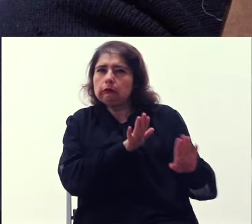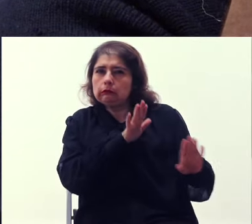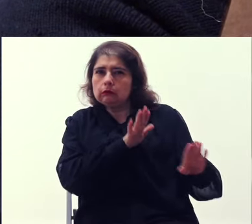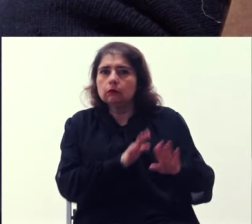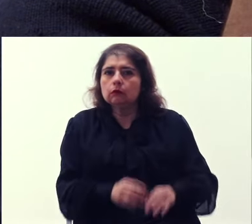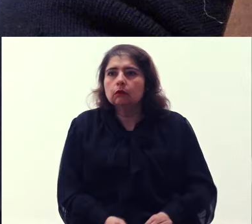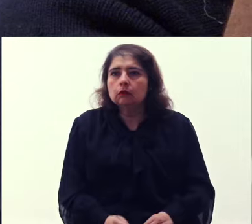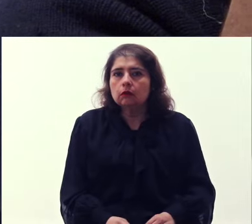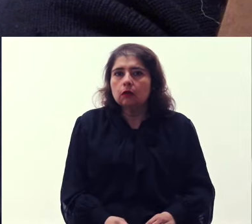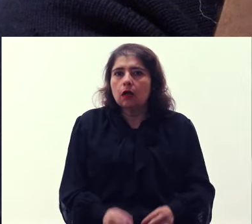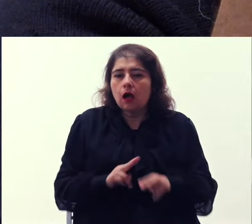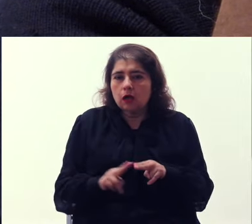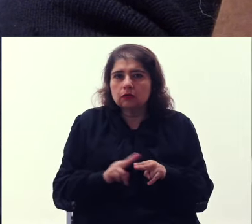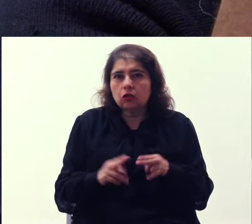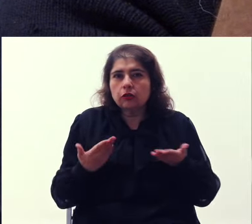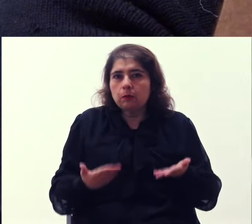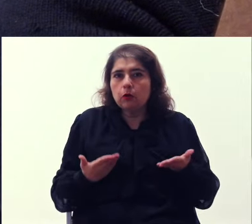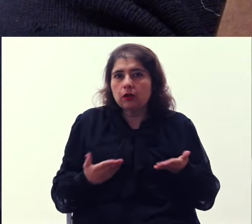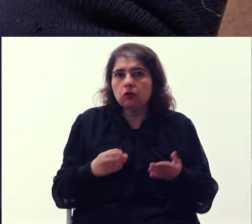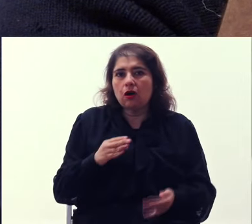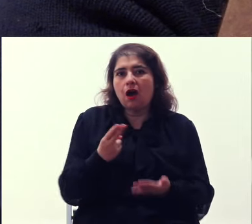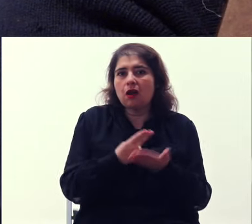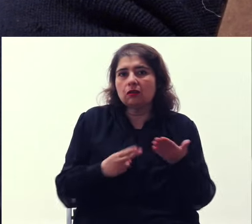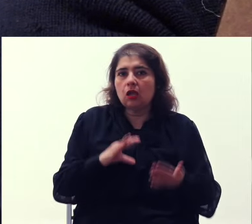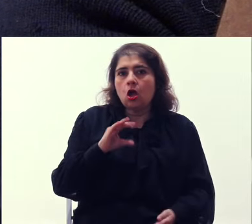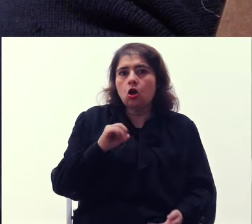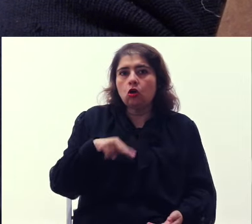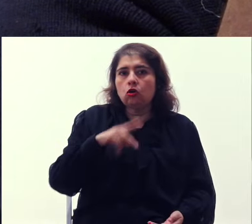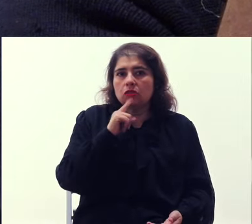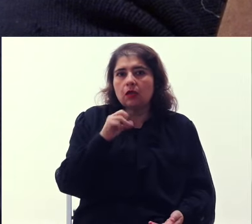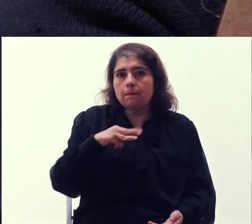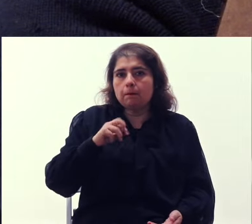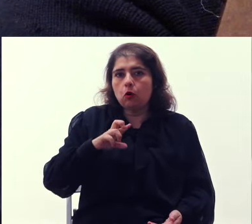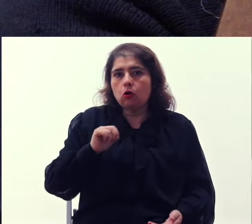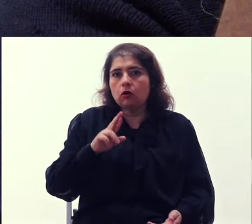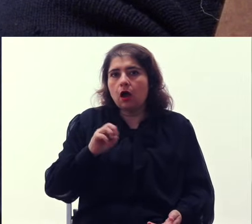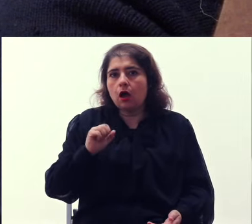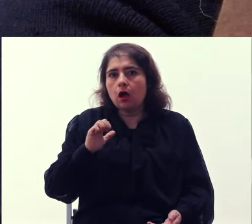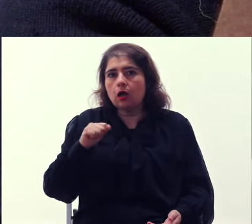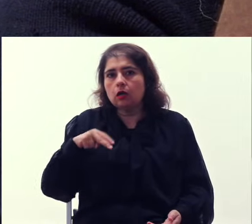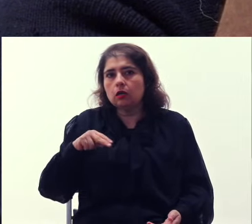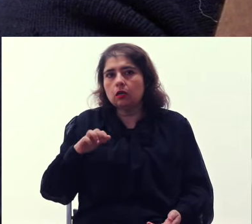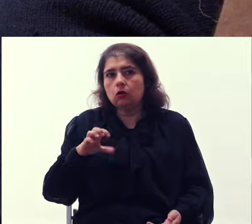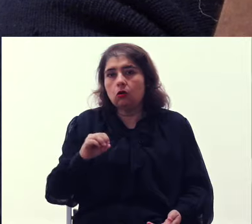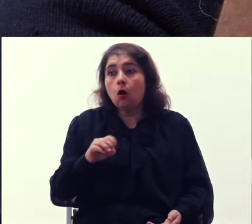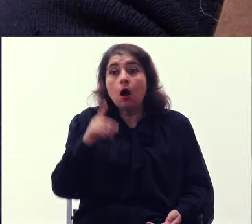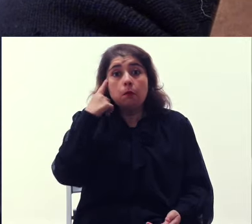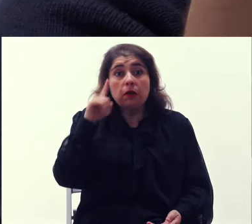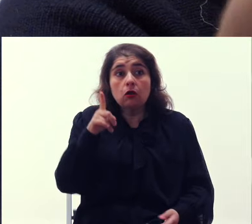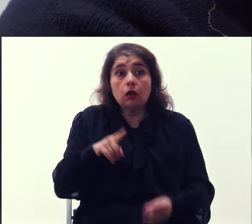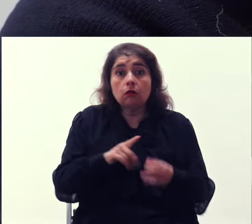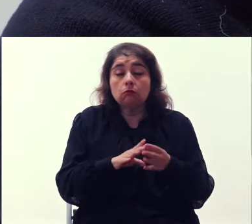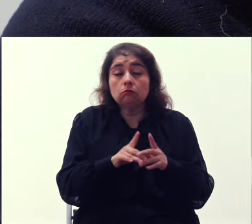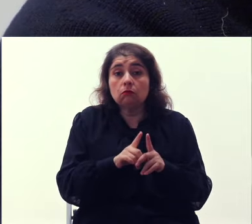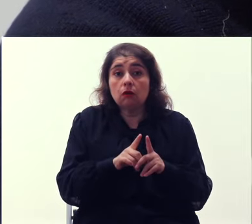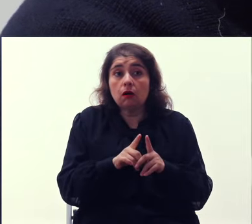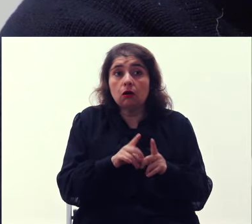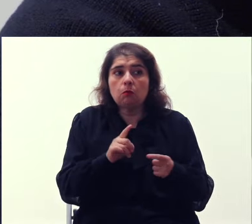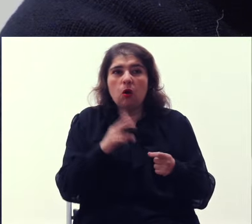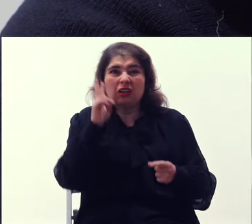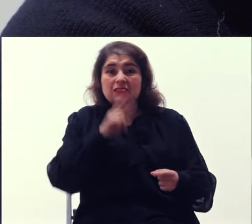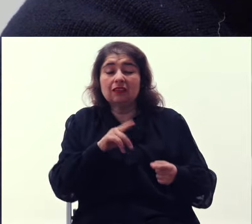establecido cierta distancia con cierta práctica contemporánea del arte, sin por eso estar de alguna manera